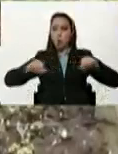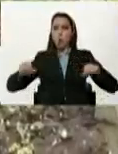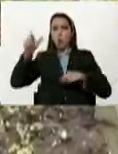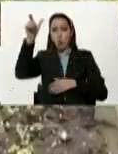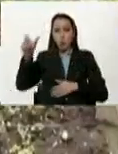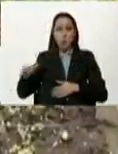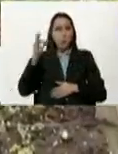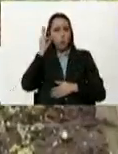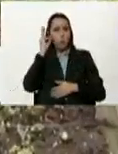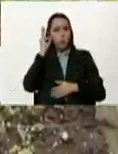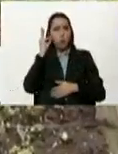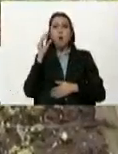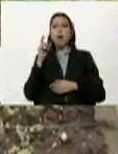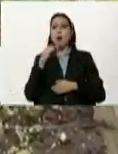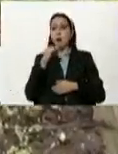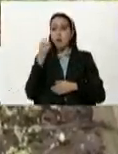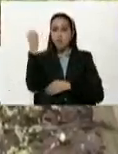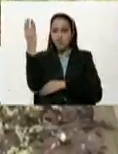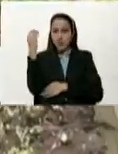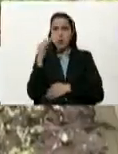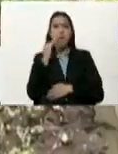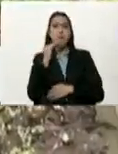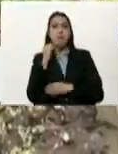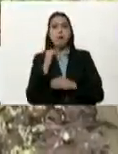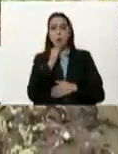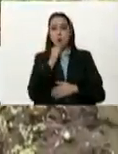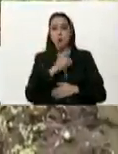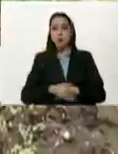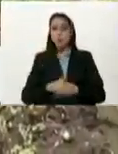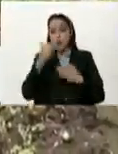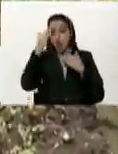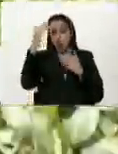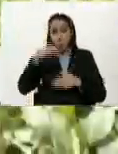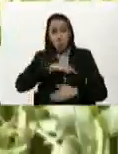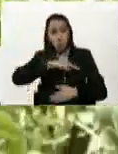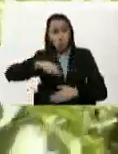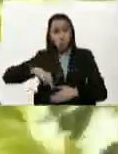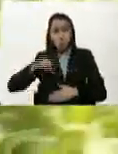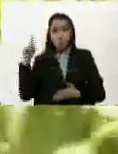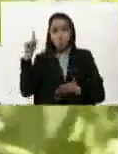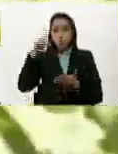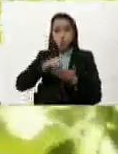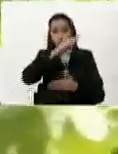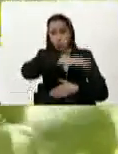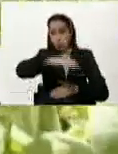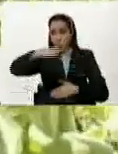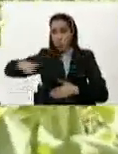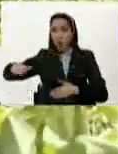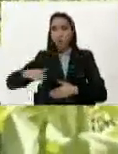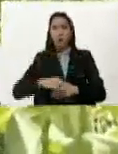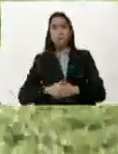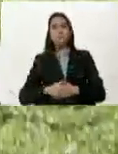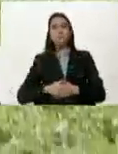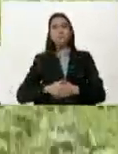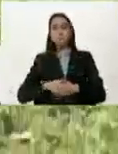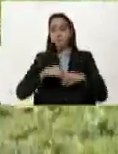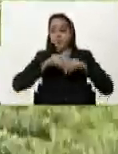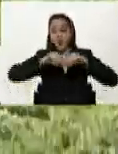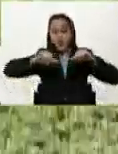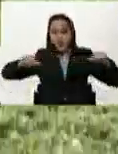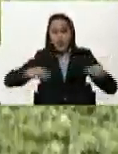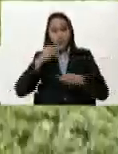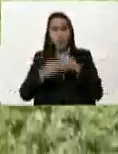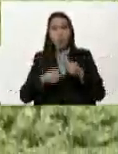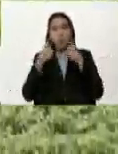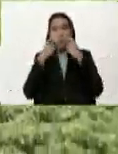que nos puede dar su experiencia saludos presidente aquí estamos en el páramo de rosal finca valle alto en donde pueda